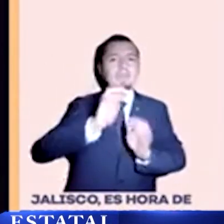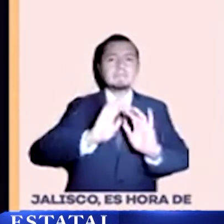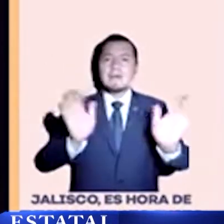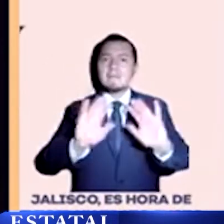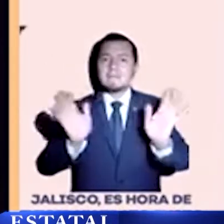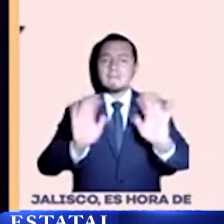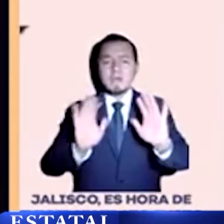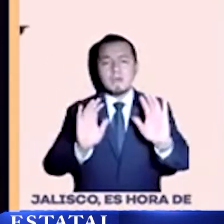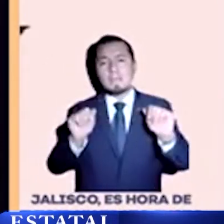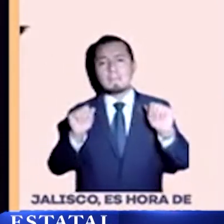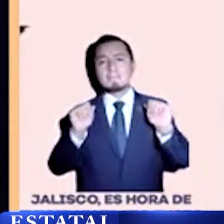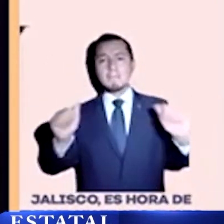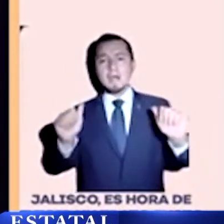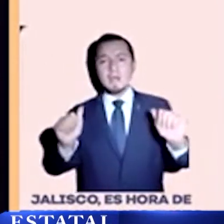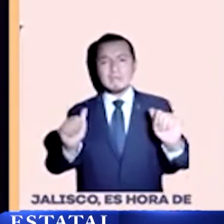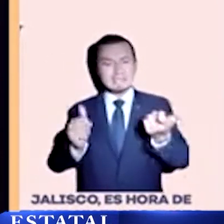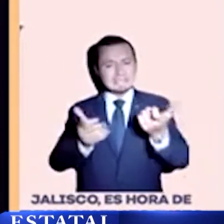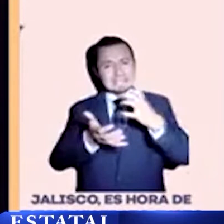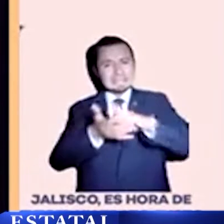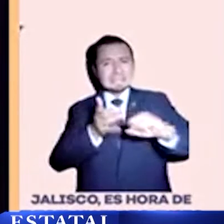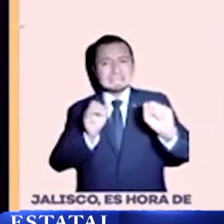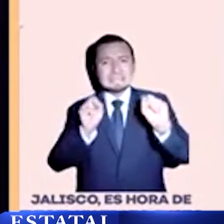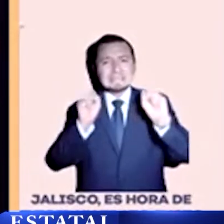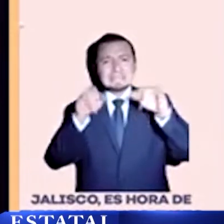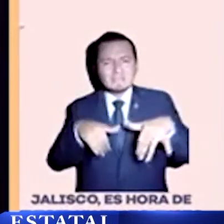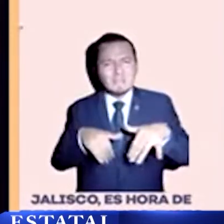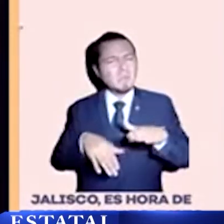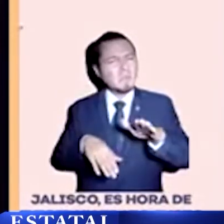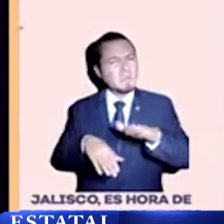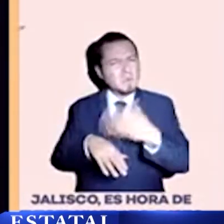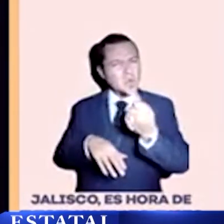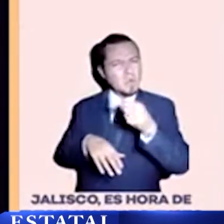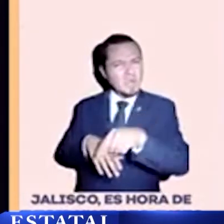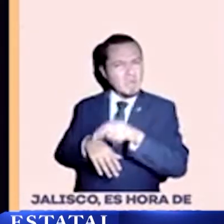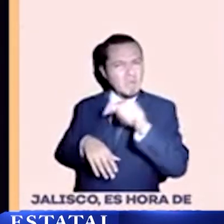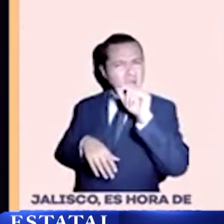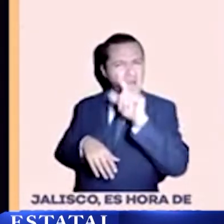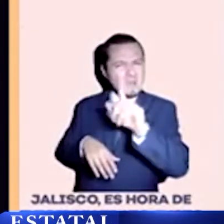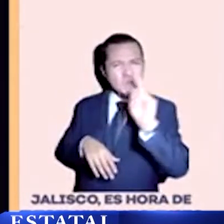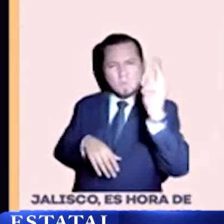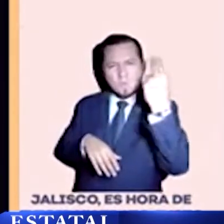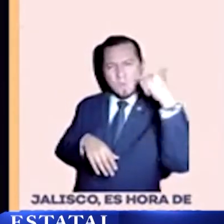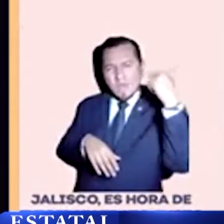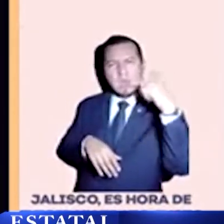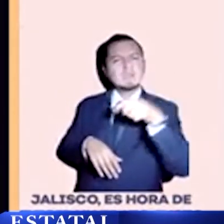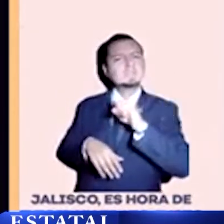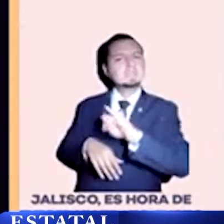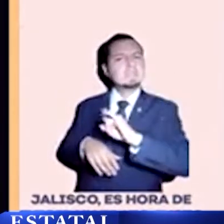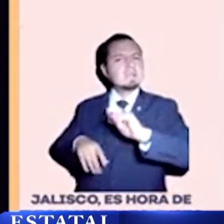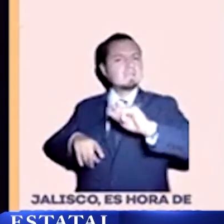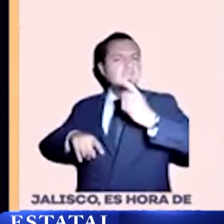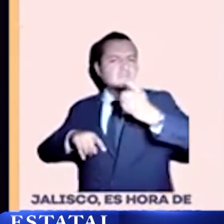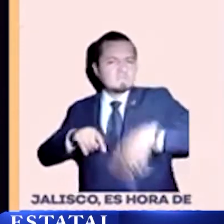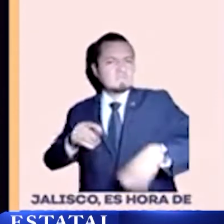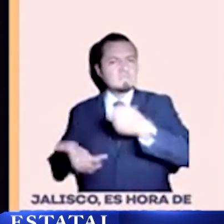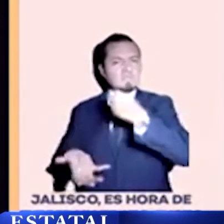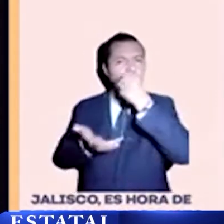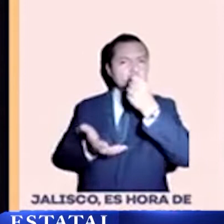la Universidad Nacional Autónoma de México? ¿Por qué este trato diferenciado? ¿Por qué un estado sí y otro no?